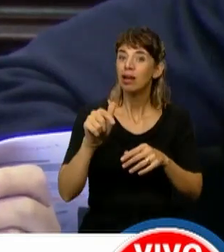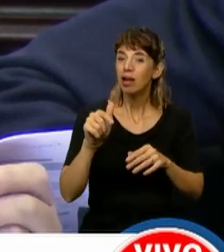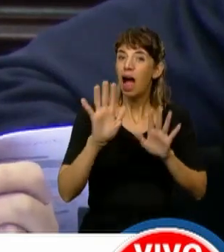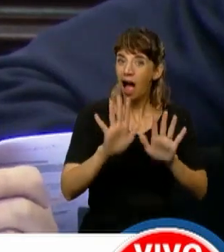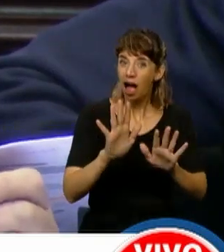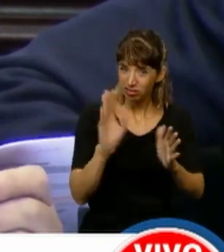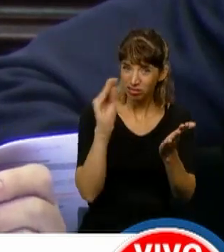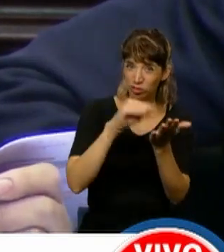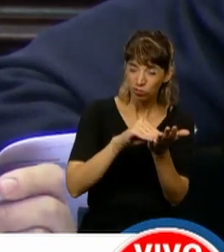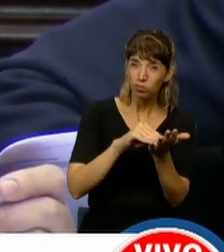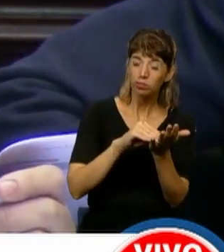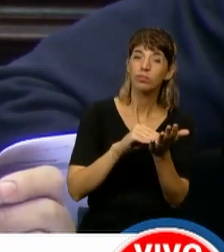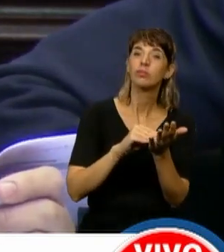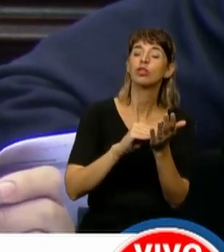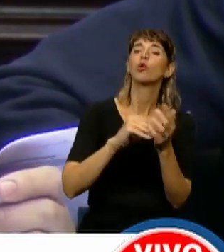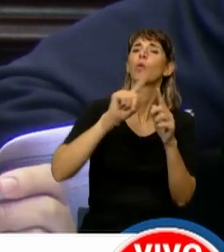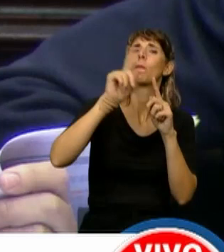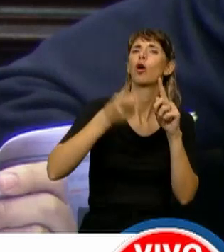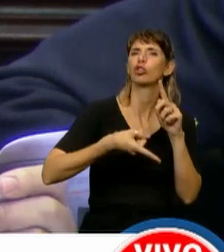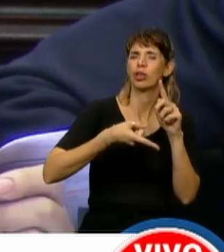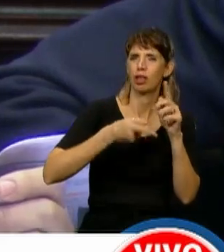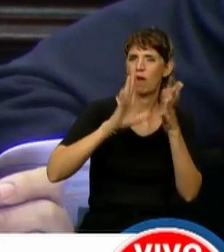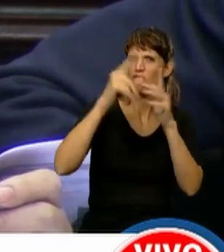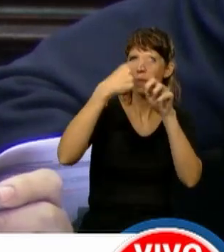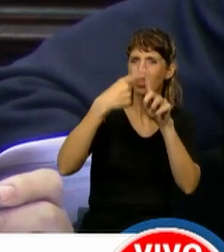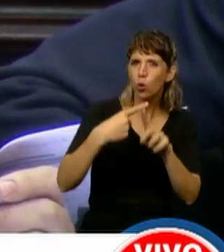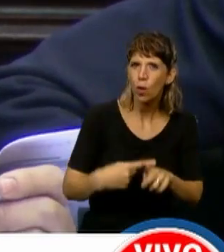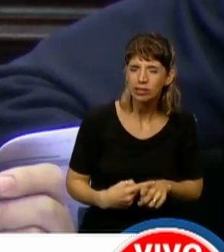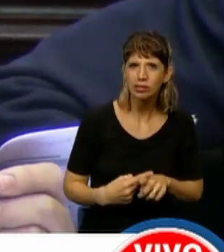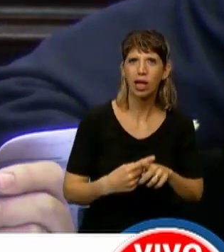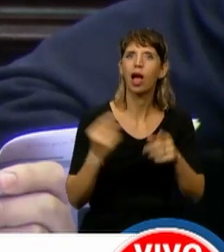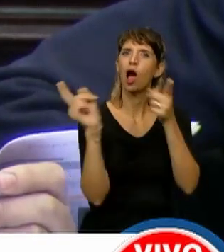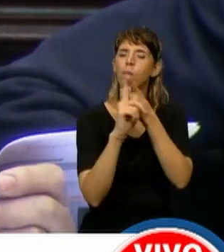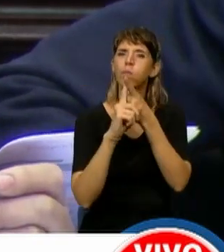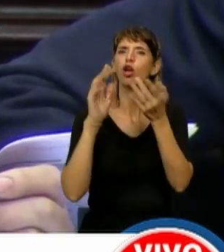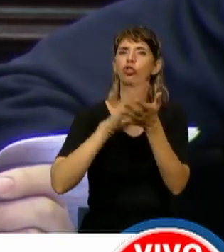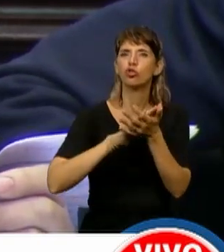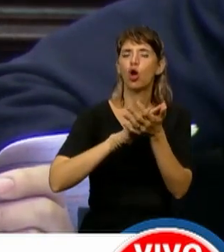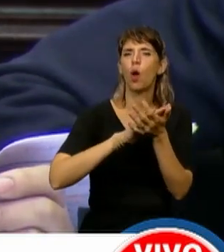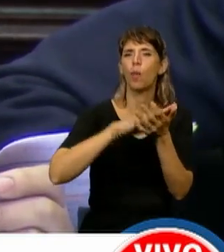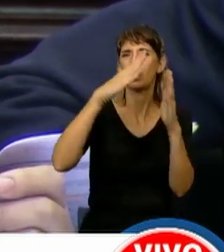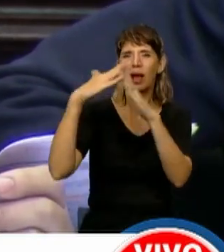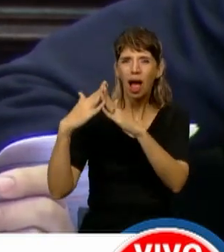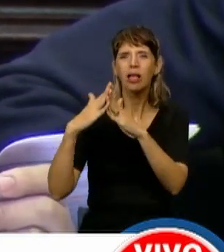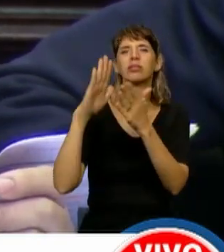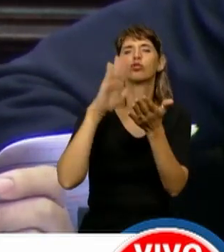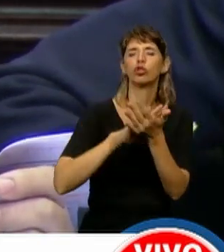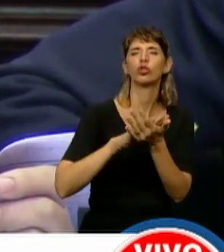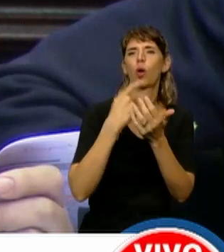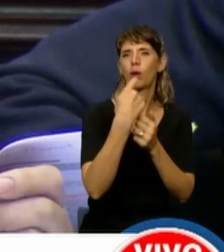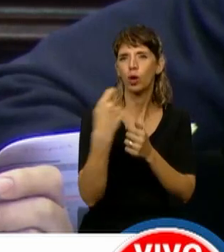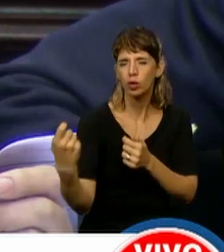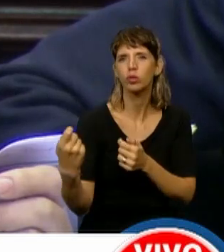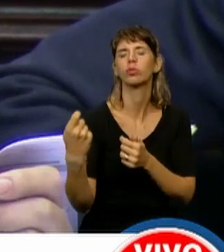facultades en un coeficiente que significa o impacta en la locación de inmuebles, en el haber jubilatorio, en los